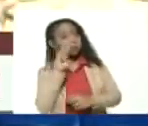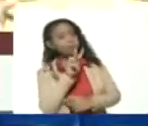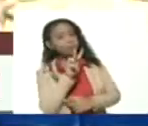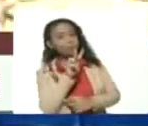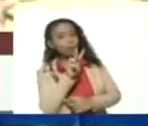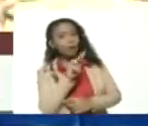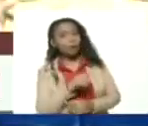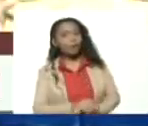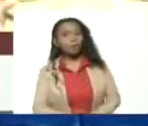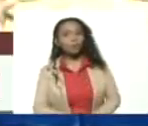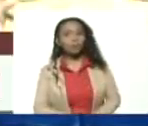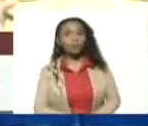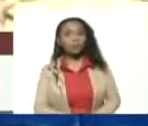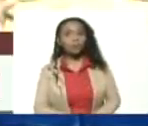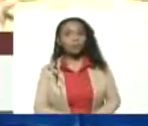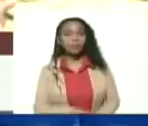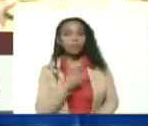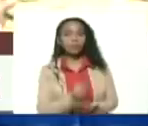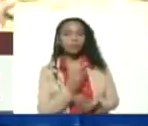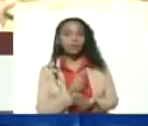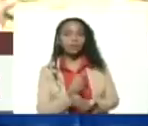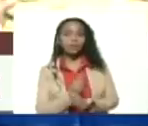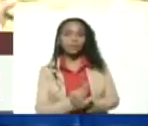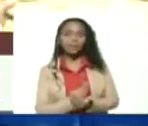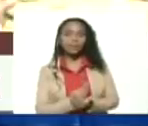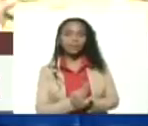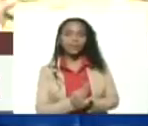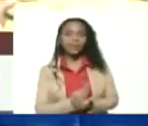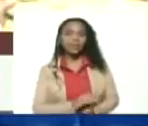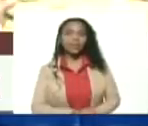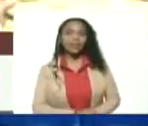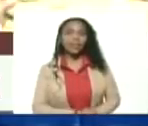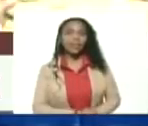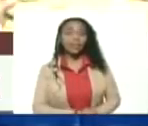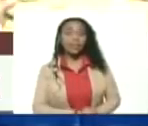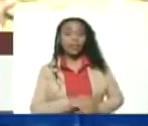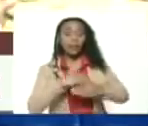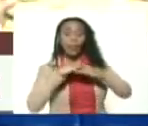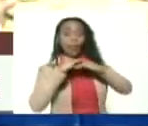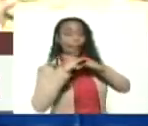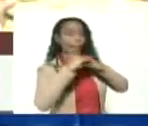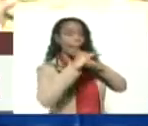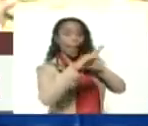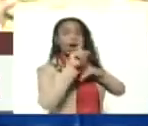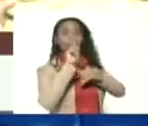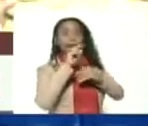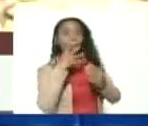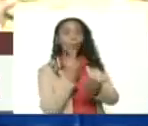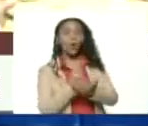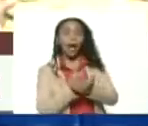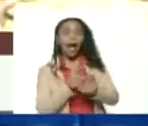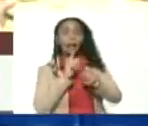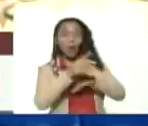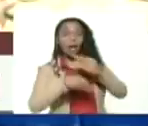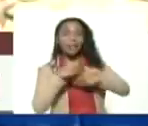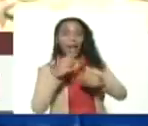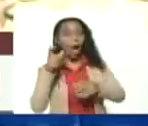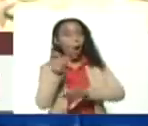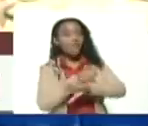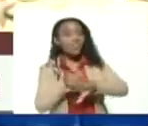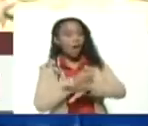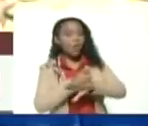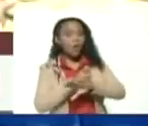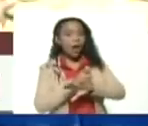Maturín, la sabana de Monagas. Allá está la gobernadora